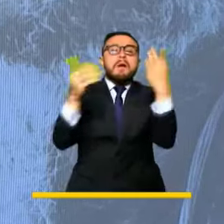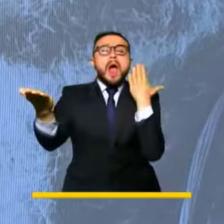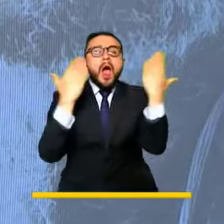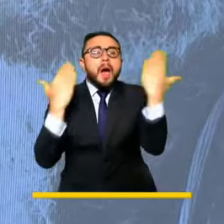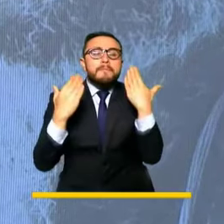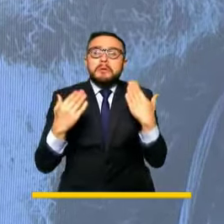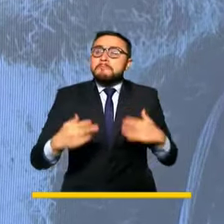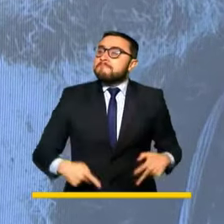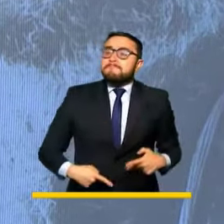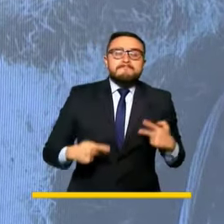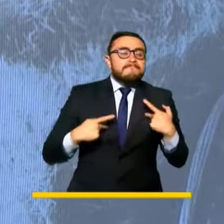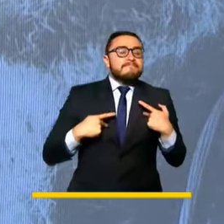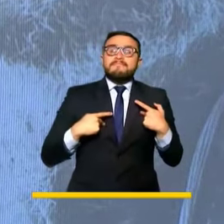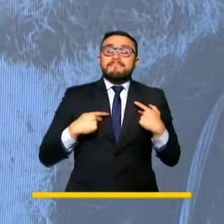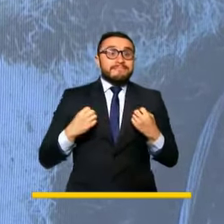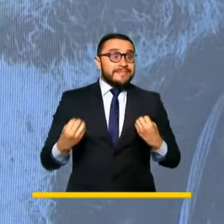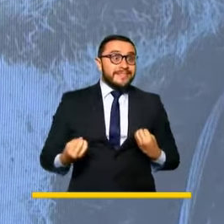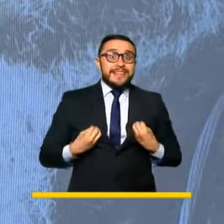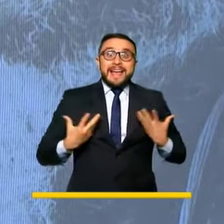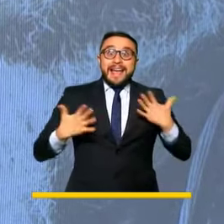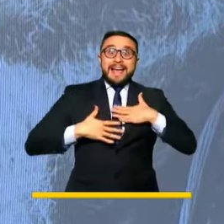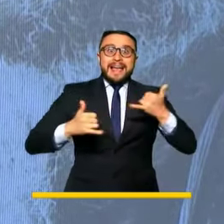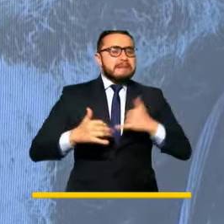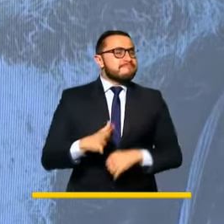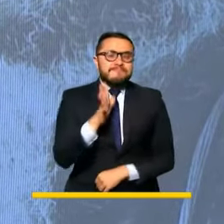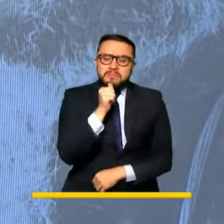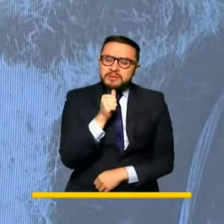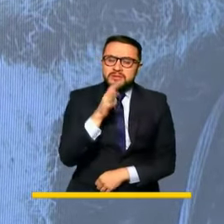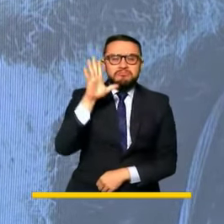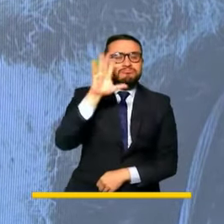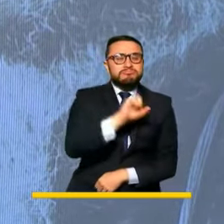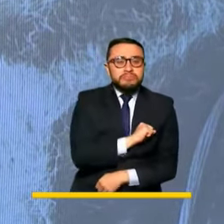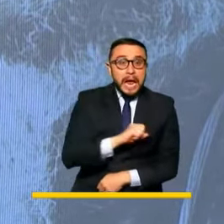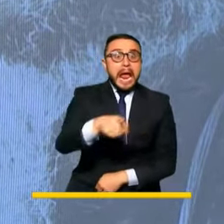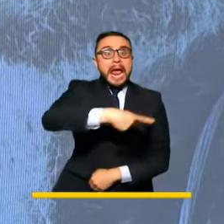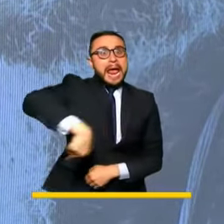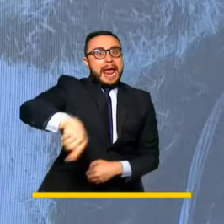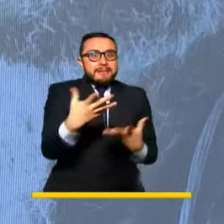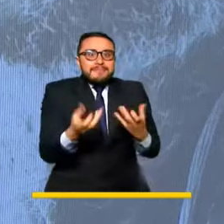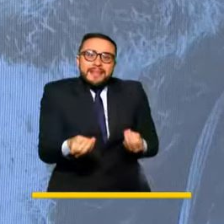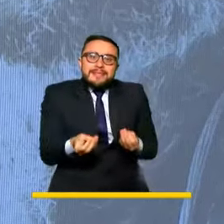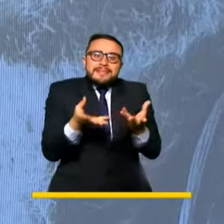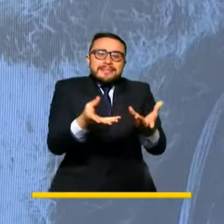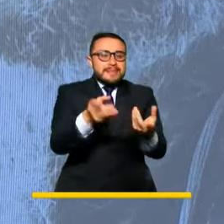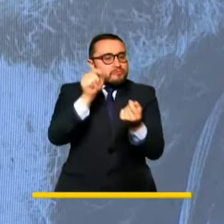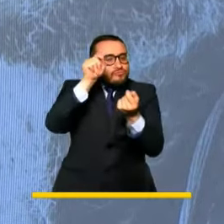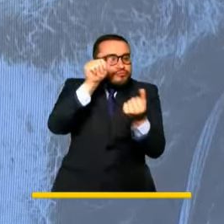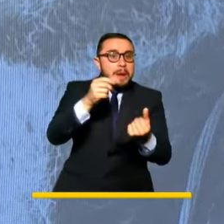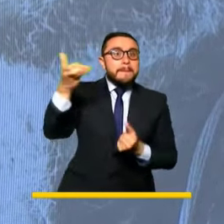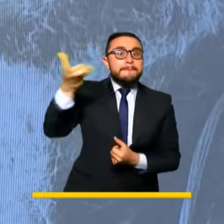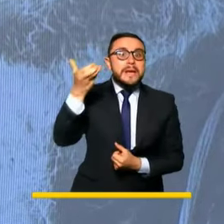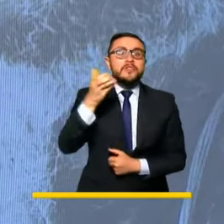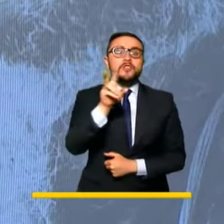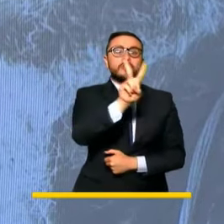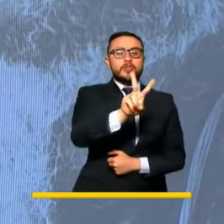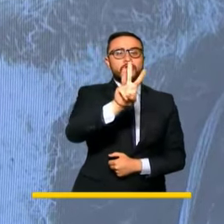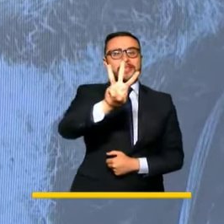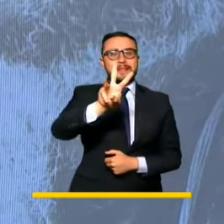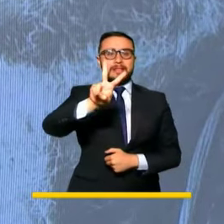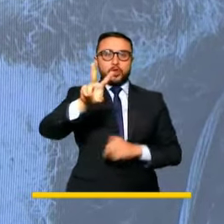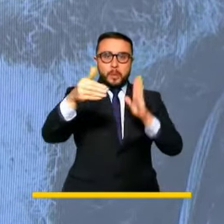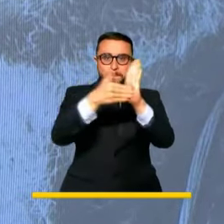y sin alegría. Es la oportunidad de darles una renta pensional de 232 mil pesos